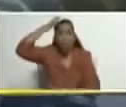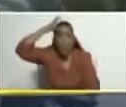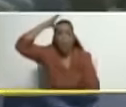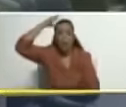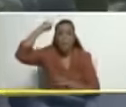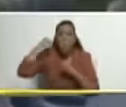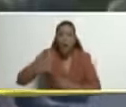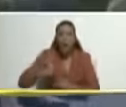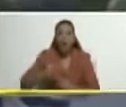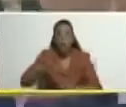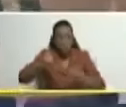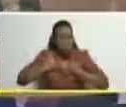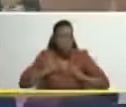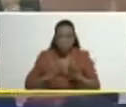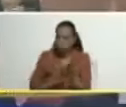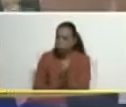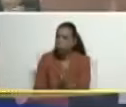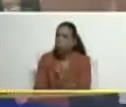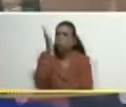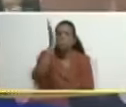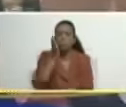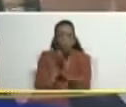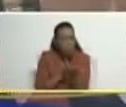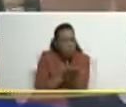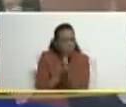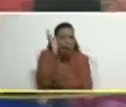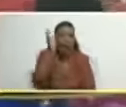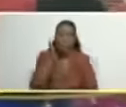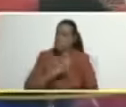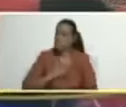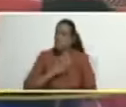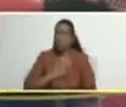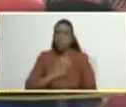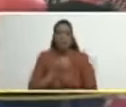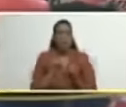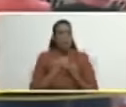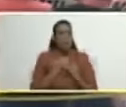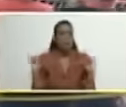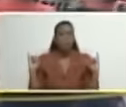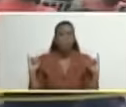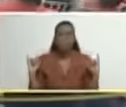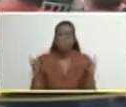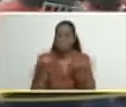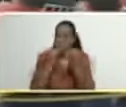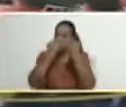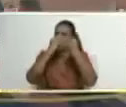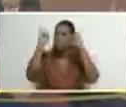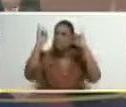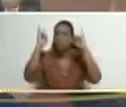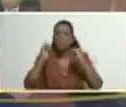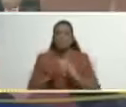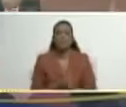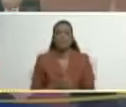camino, nuestro camino, nuestro camino de independencia.